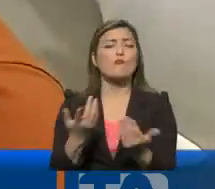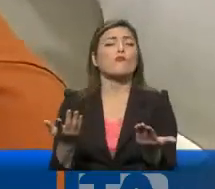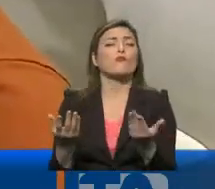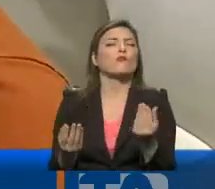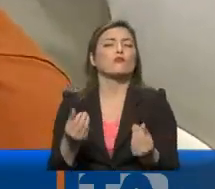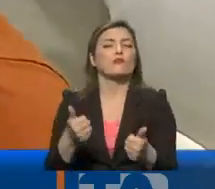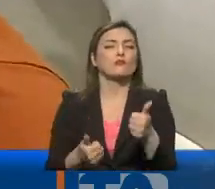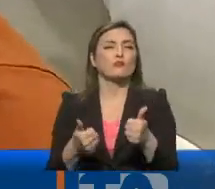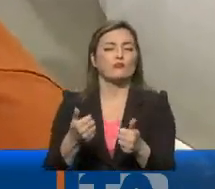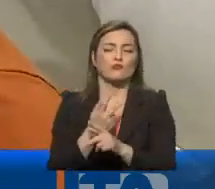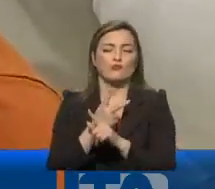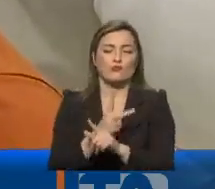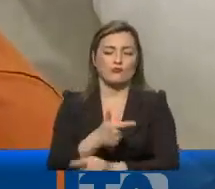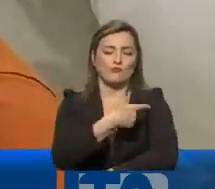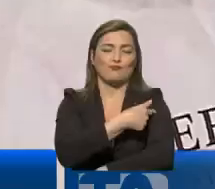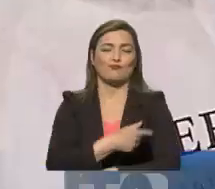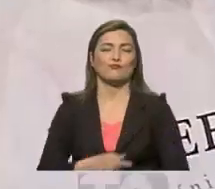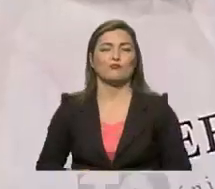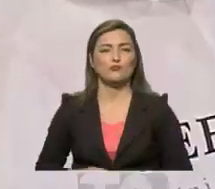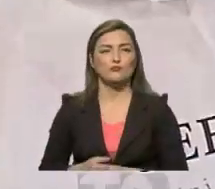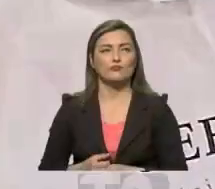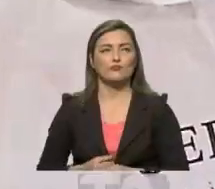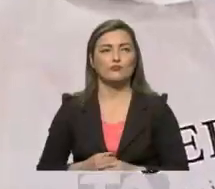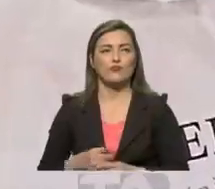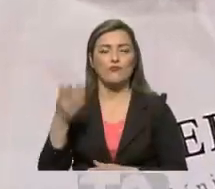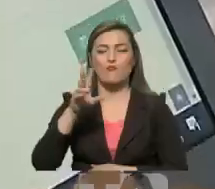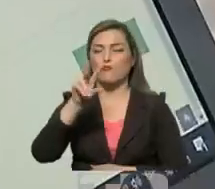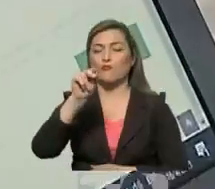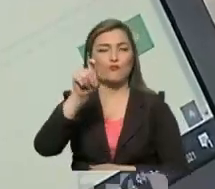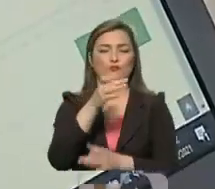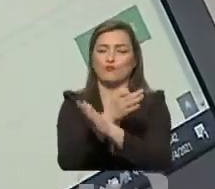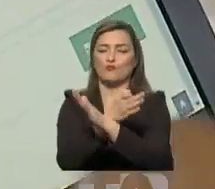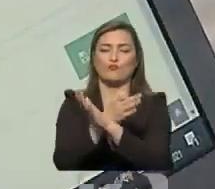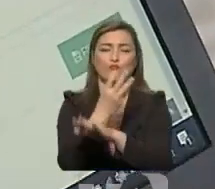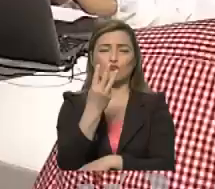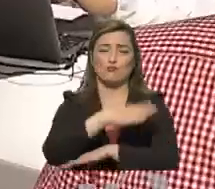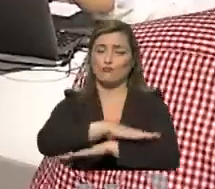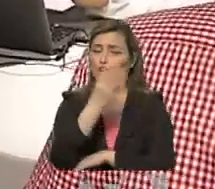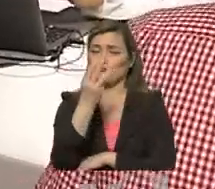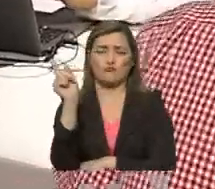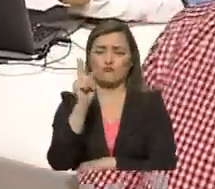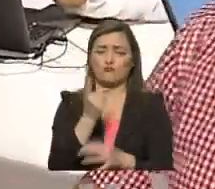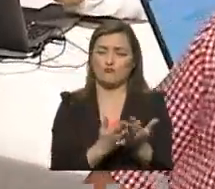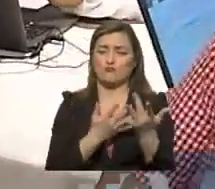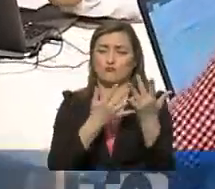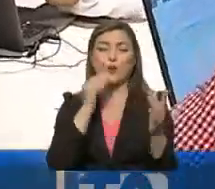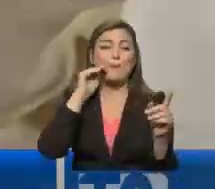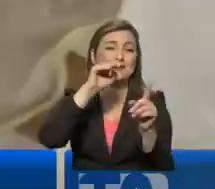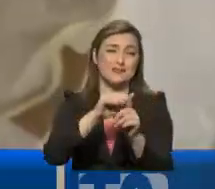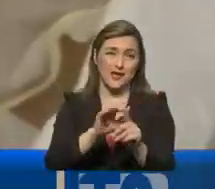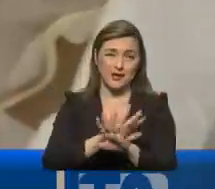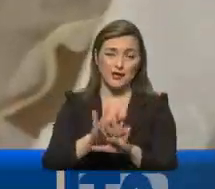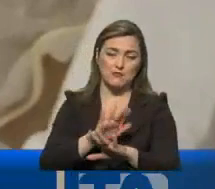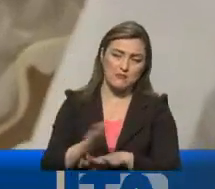clases es estar protegido mediante la vacuna los docentes no necesitan sacar un turno en la página web sino solo esperar a que les llegue el mensaje